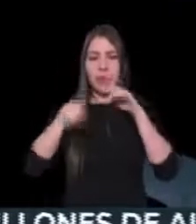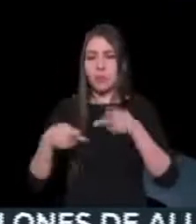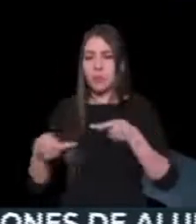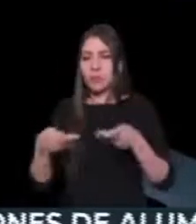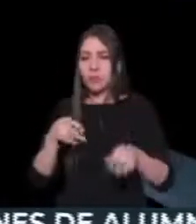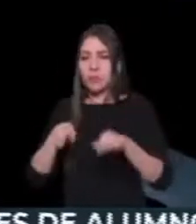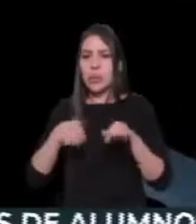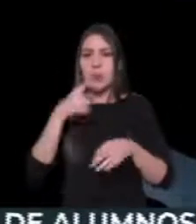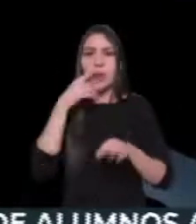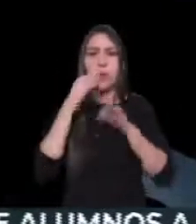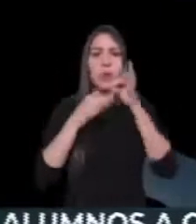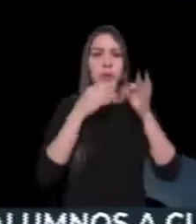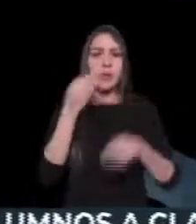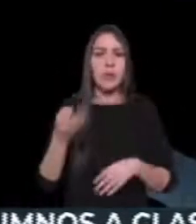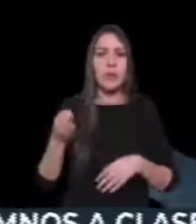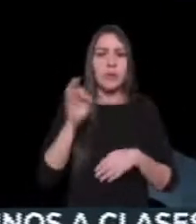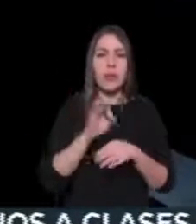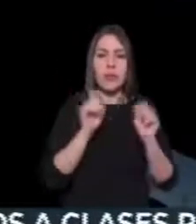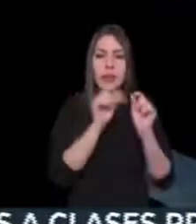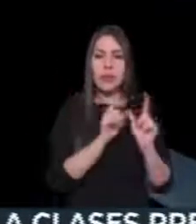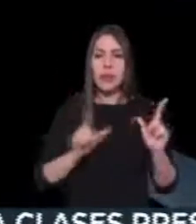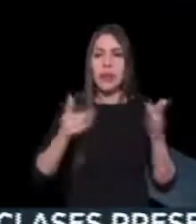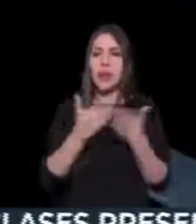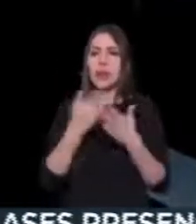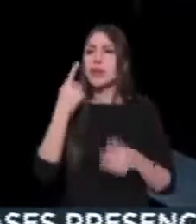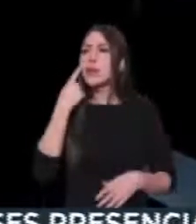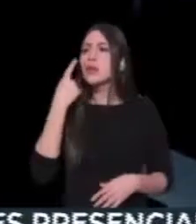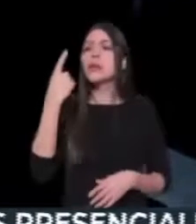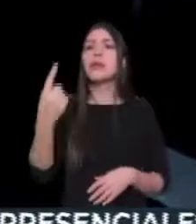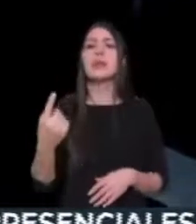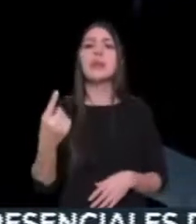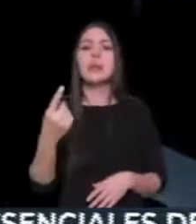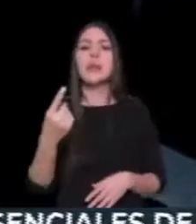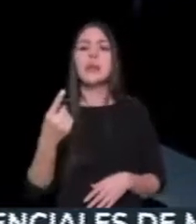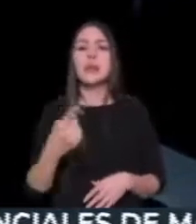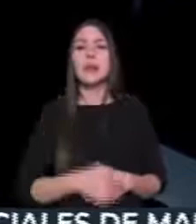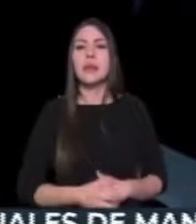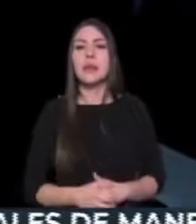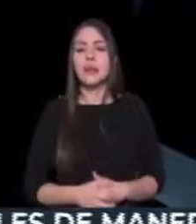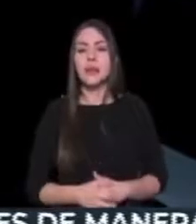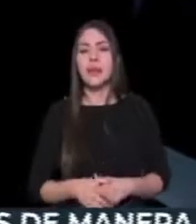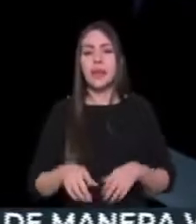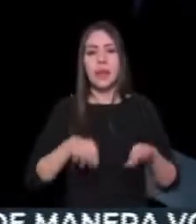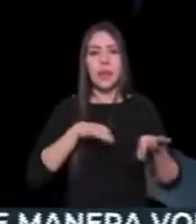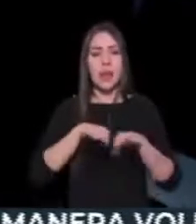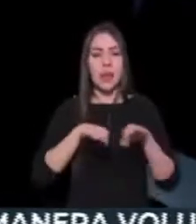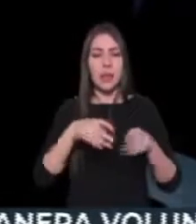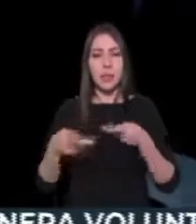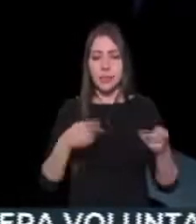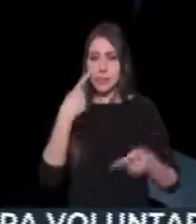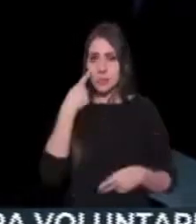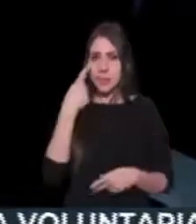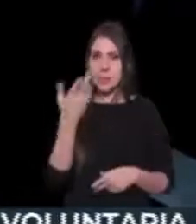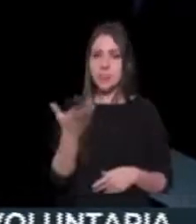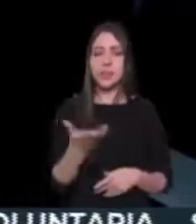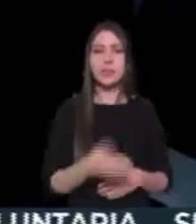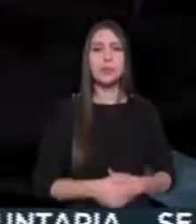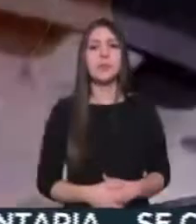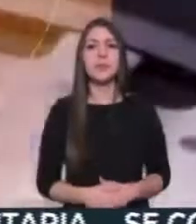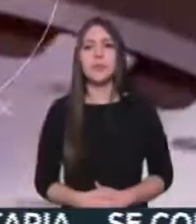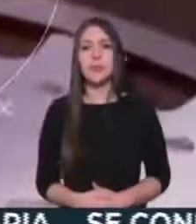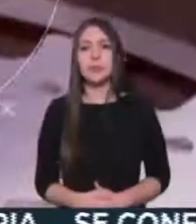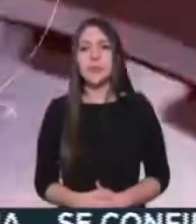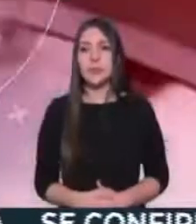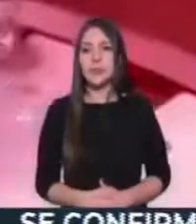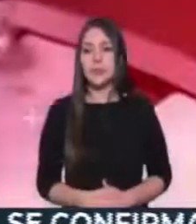las noticias falsas. Si les parece, podemos ver justamente el trabajo que hicimos. Vamos a verlo. Adelante.